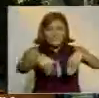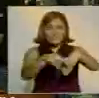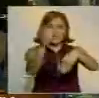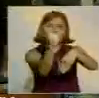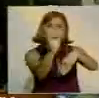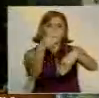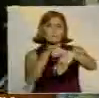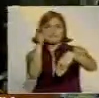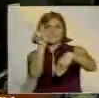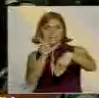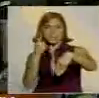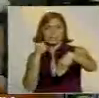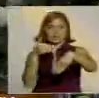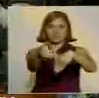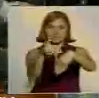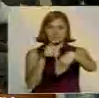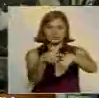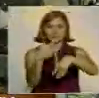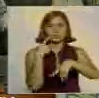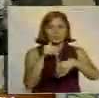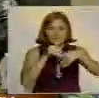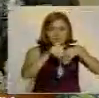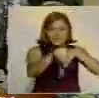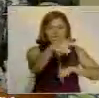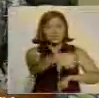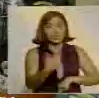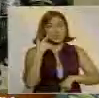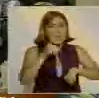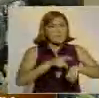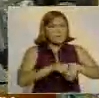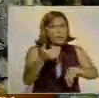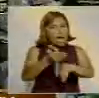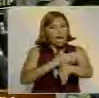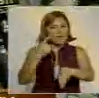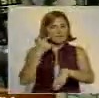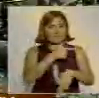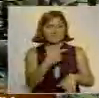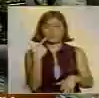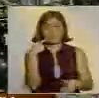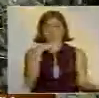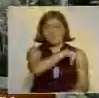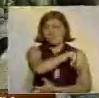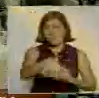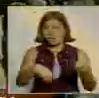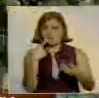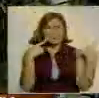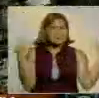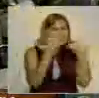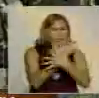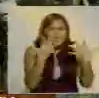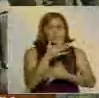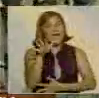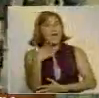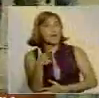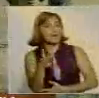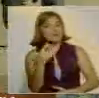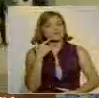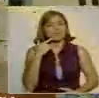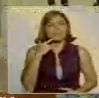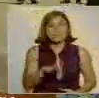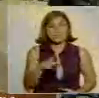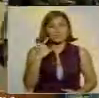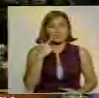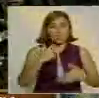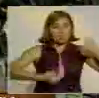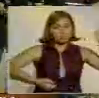el comienzo del país venezolano del colombiano. Hace pocos minutos se registró un incidente un poco confuso, al parecer un